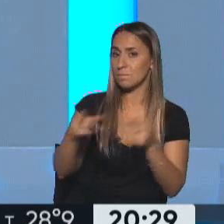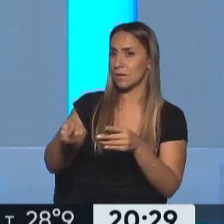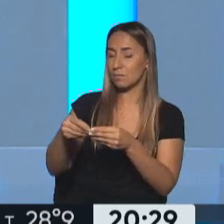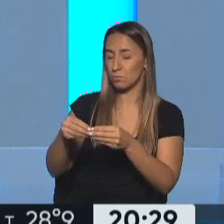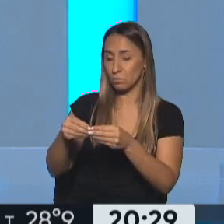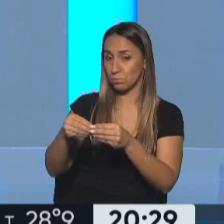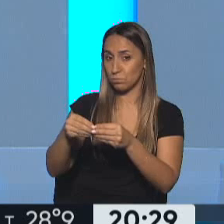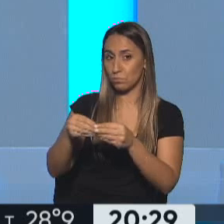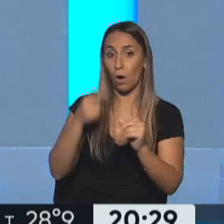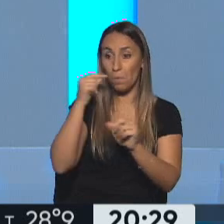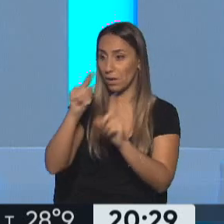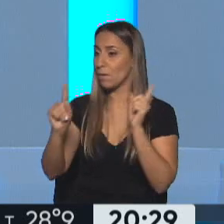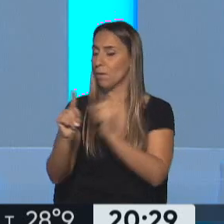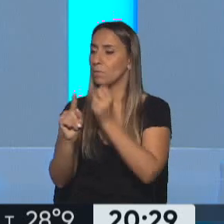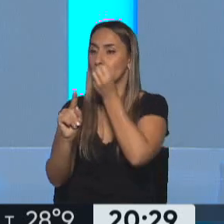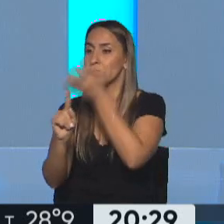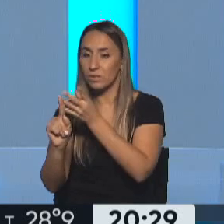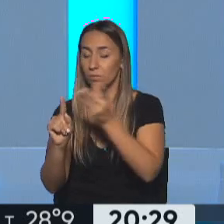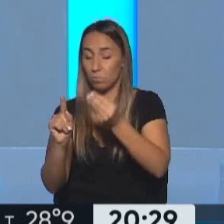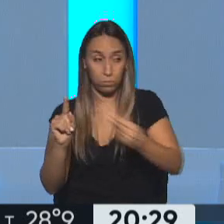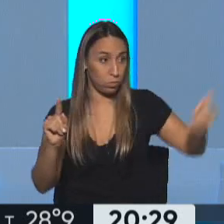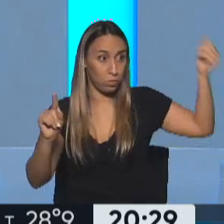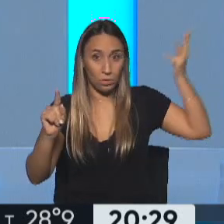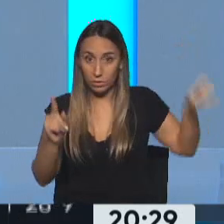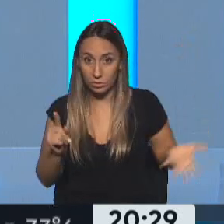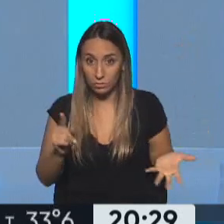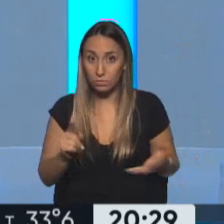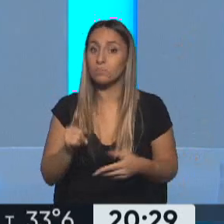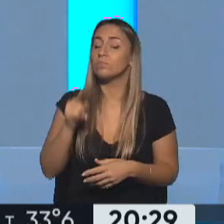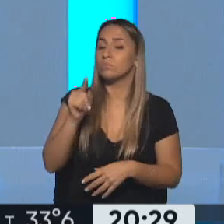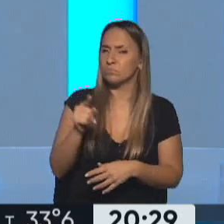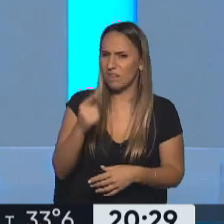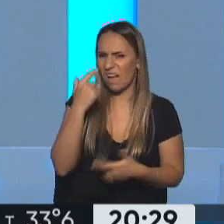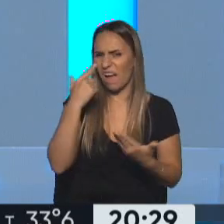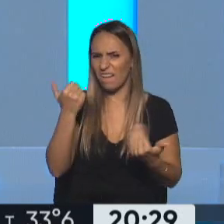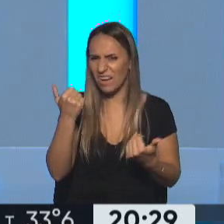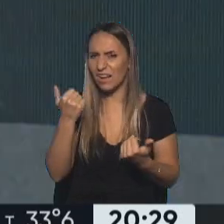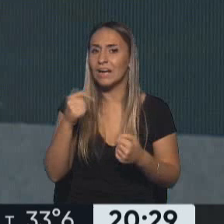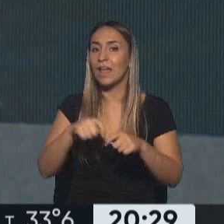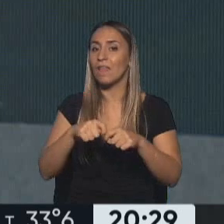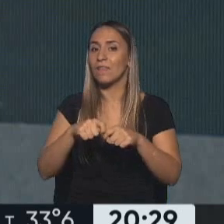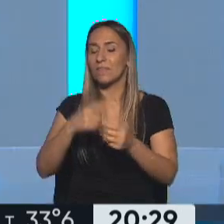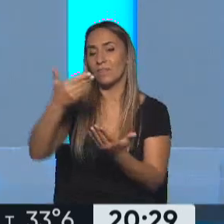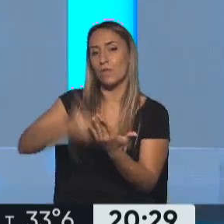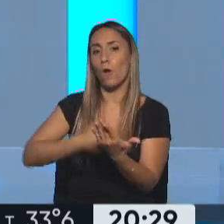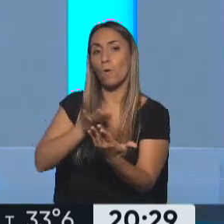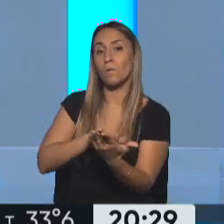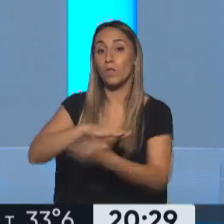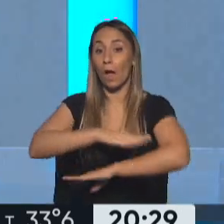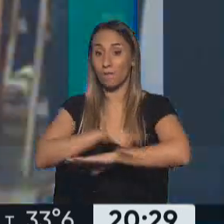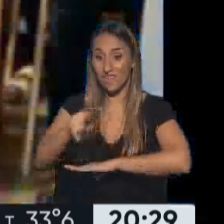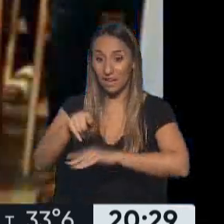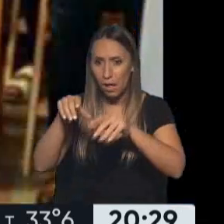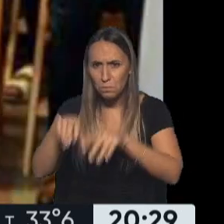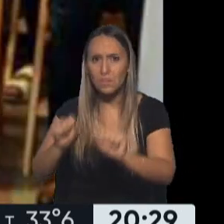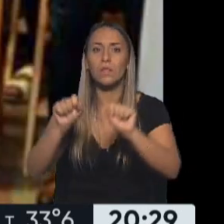dato, tenía los nombres, fueron a los archivos de un diario local, de un diario de Avellaneda. Es tremendo. Y encontraron esta foto.